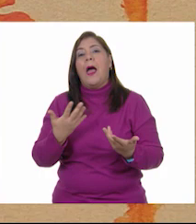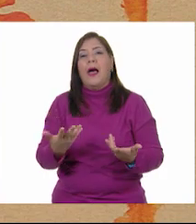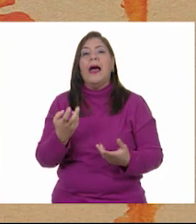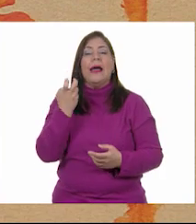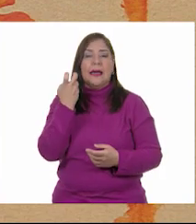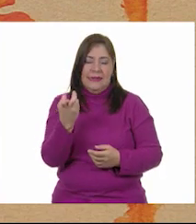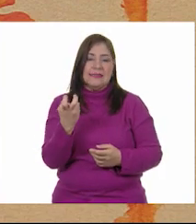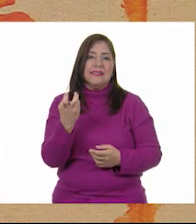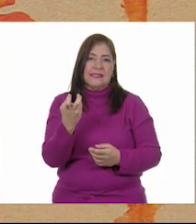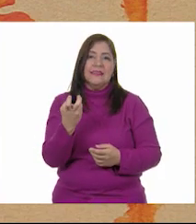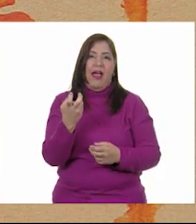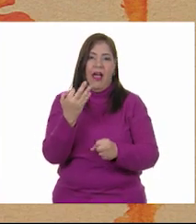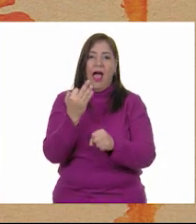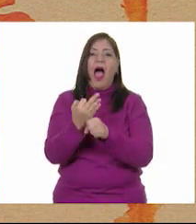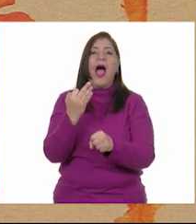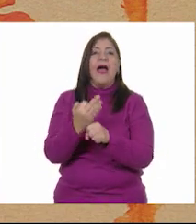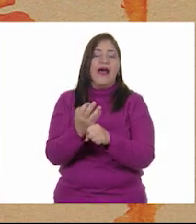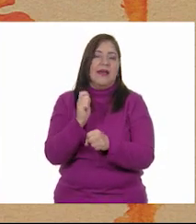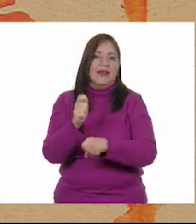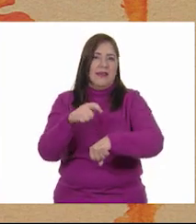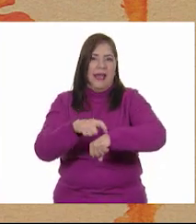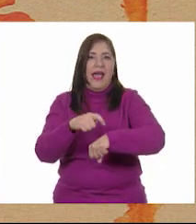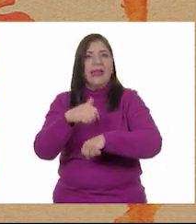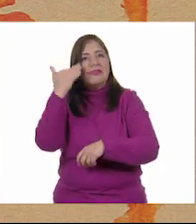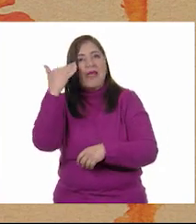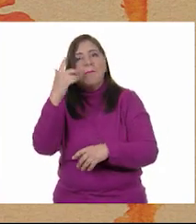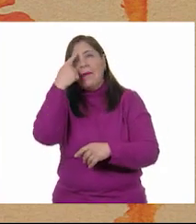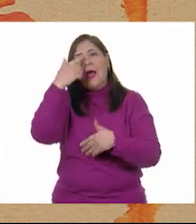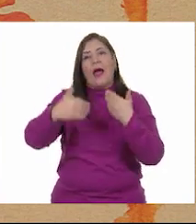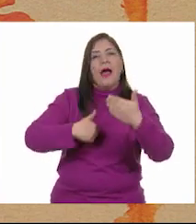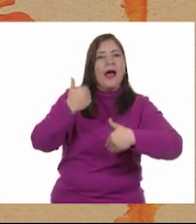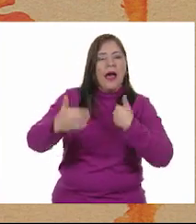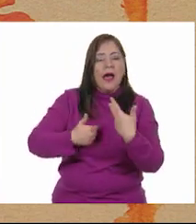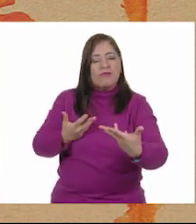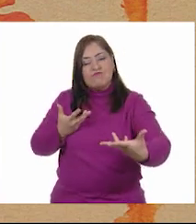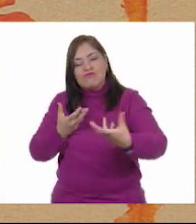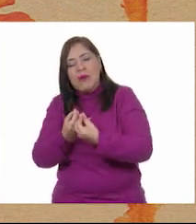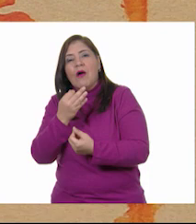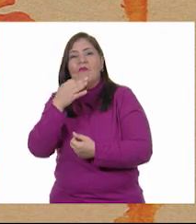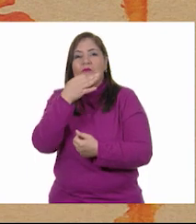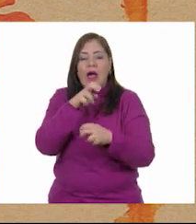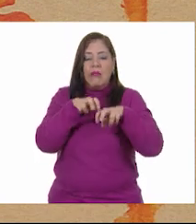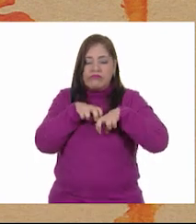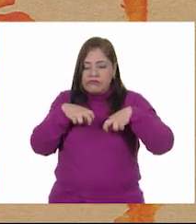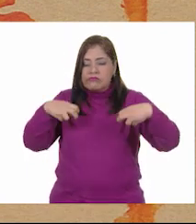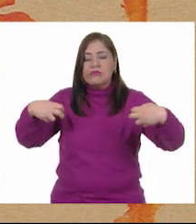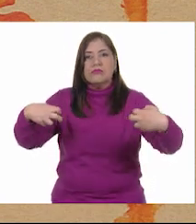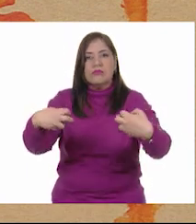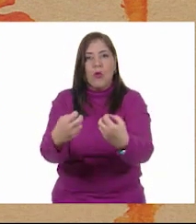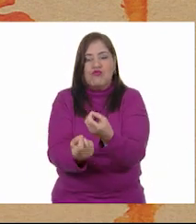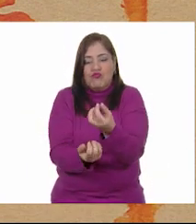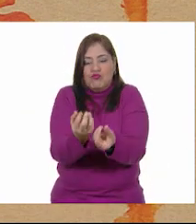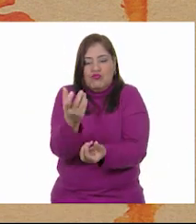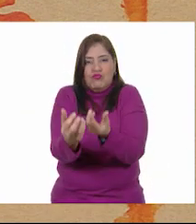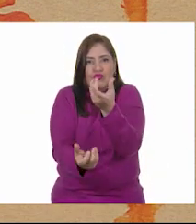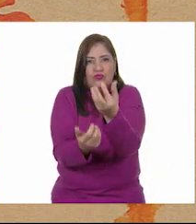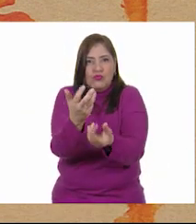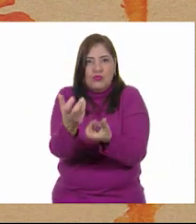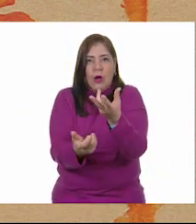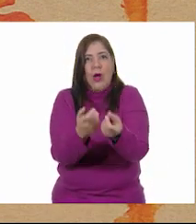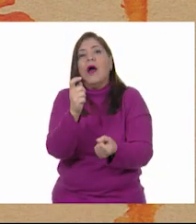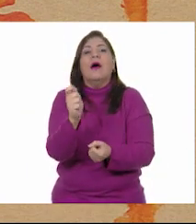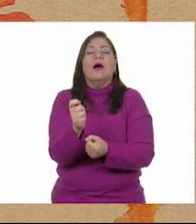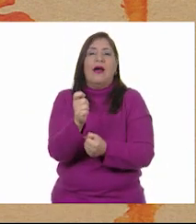la hora de la celebración. Estamos todos alrededor de la fogata celebrando